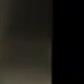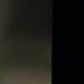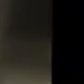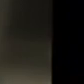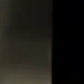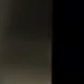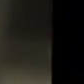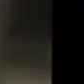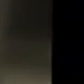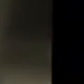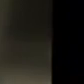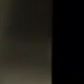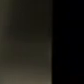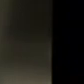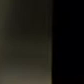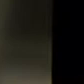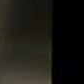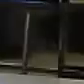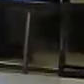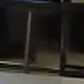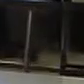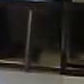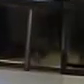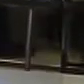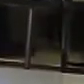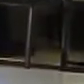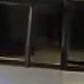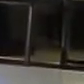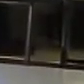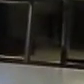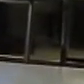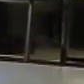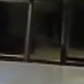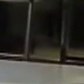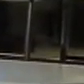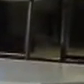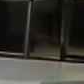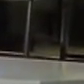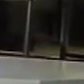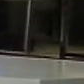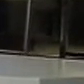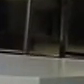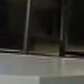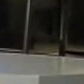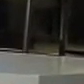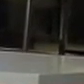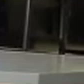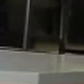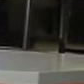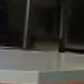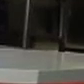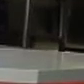a ver la moción de cesura no es una moción de censura no lo ha sido ninguna de las que ha habido en democracia porque las tres mociones de censura partían de